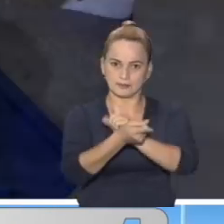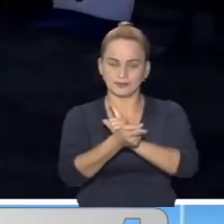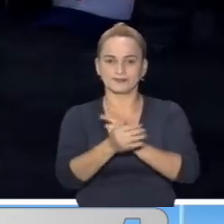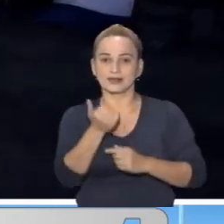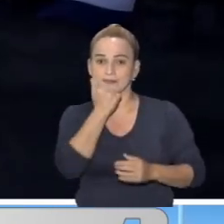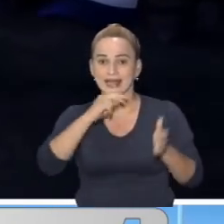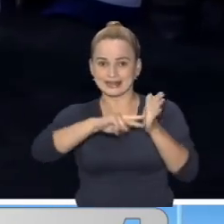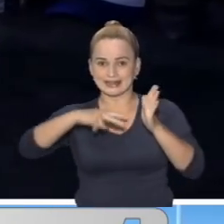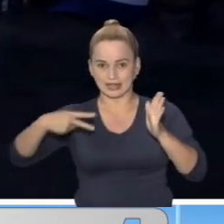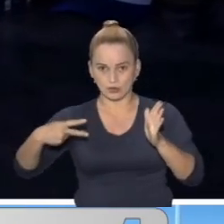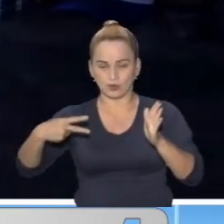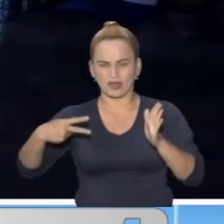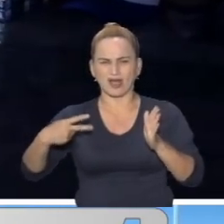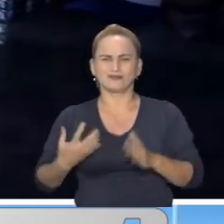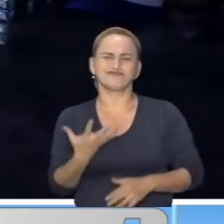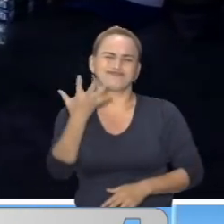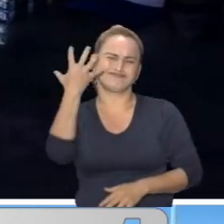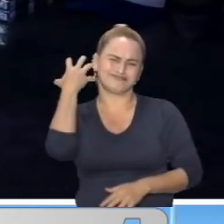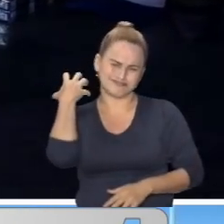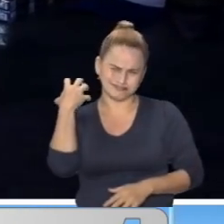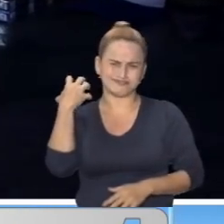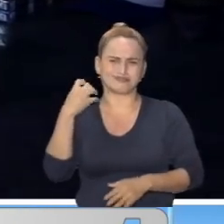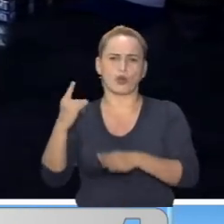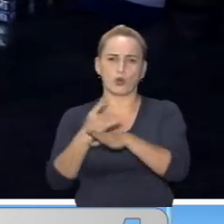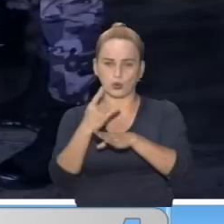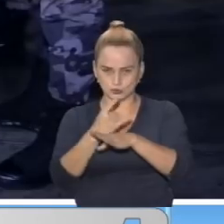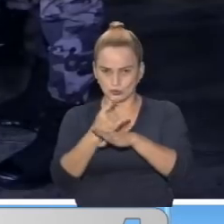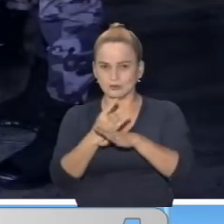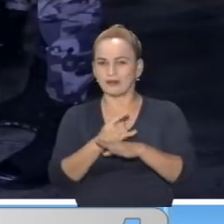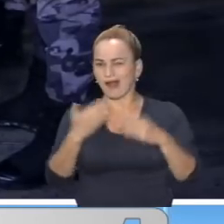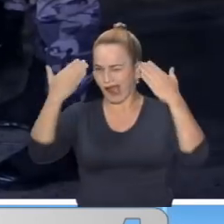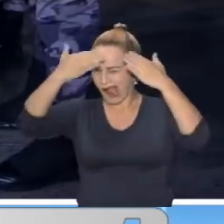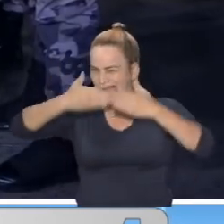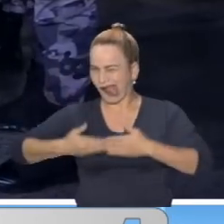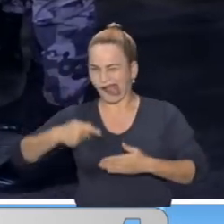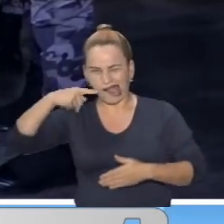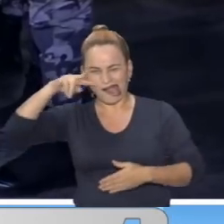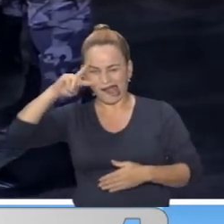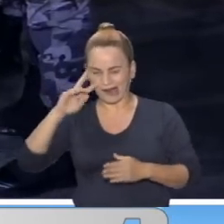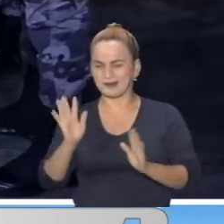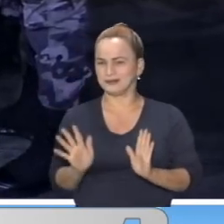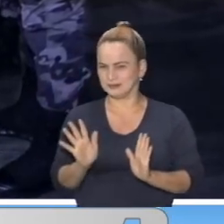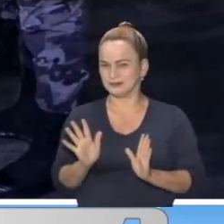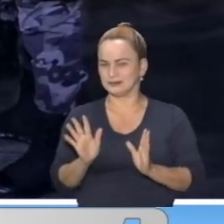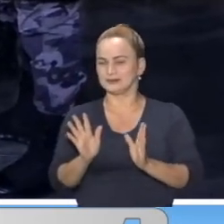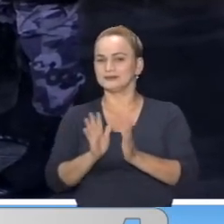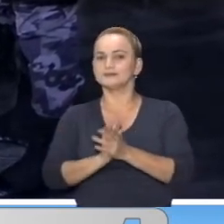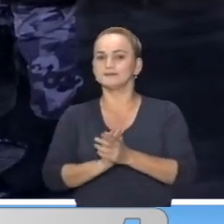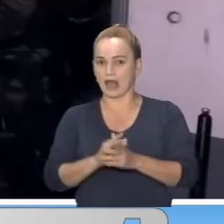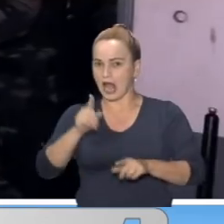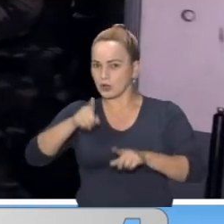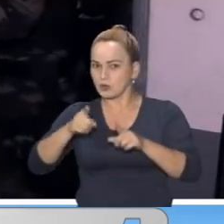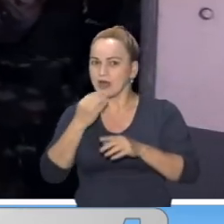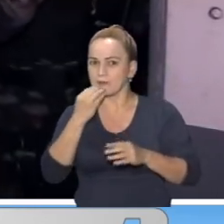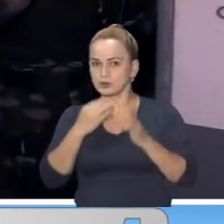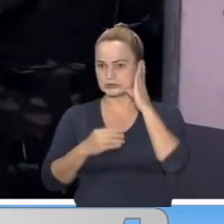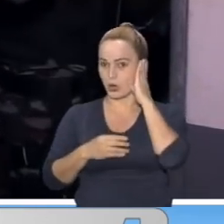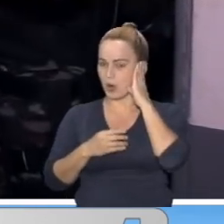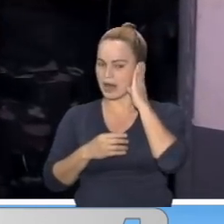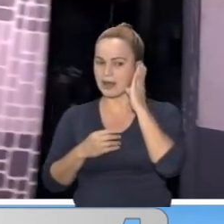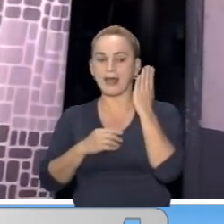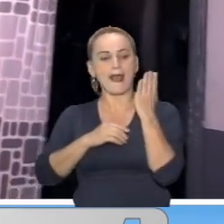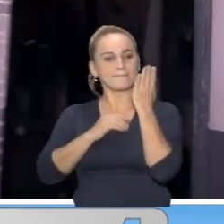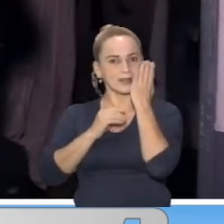la tecnología ya es antigua y por supuesto han podido flexibilizar ese tipo de señales para